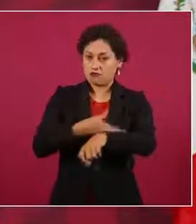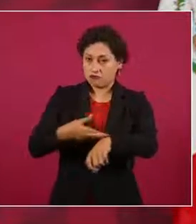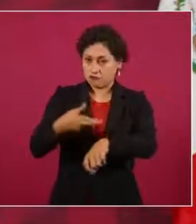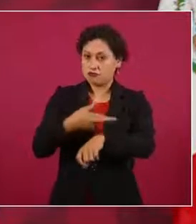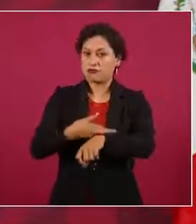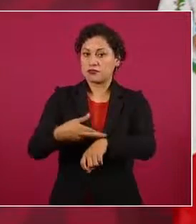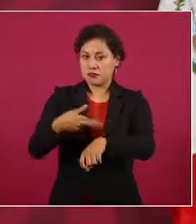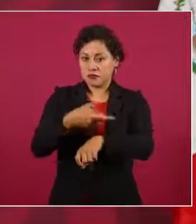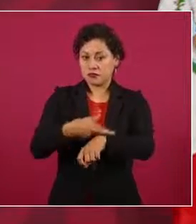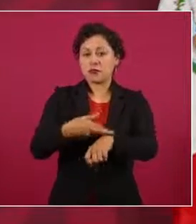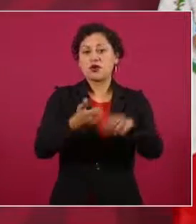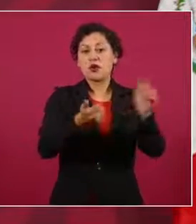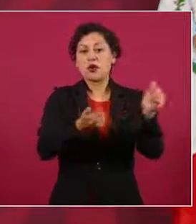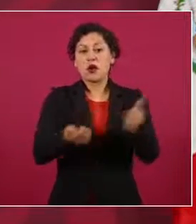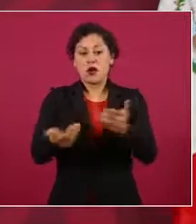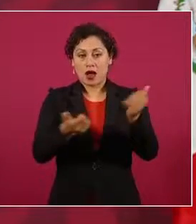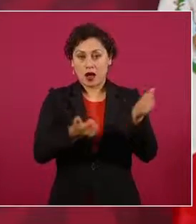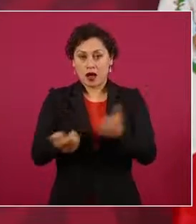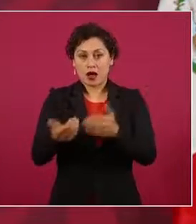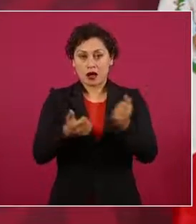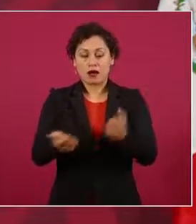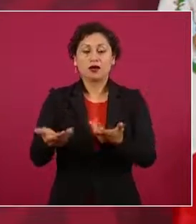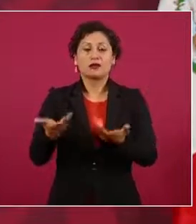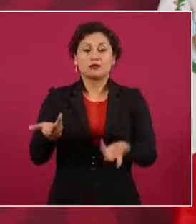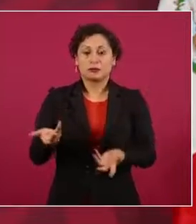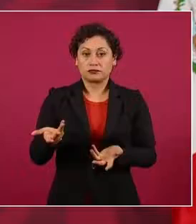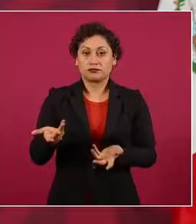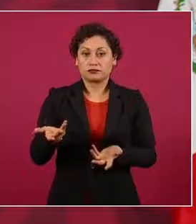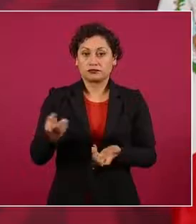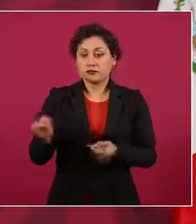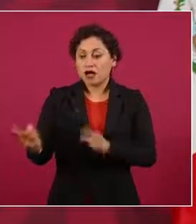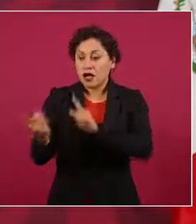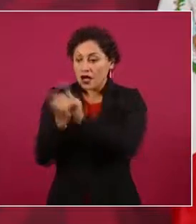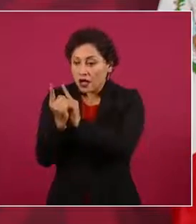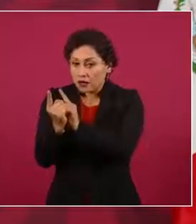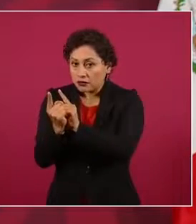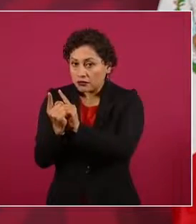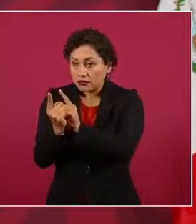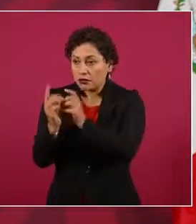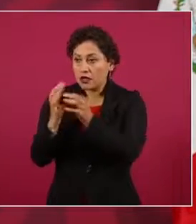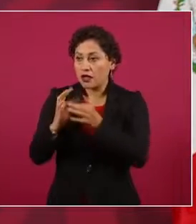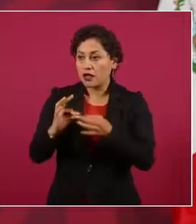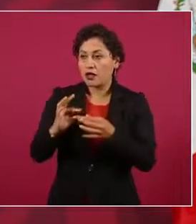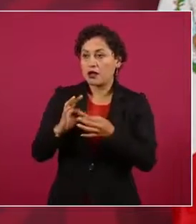Entonces, como hay comunicación, pues ya estamos actuando